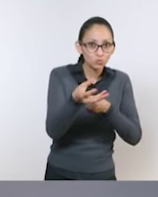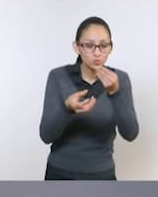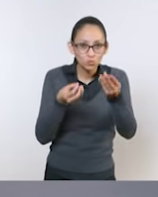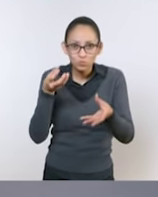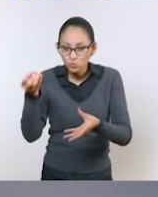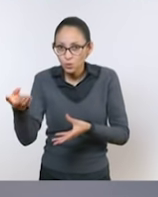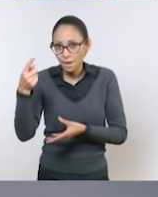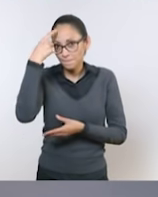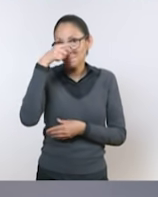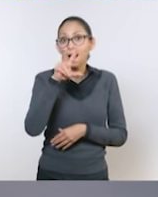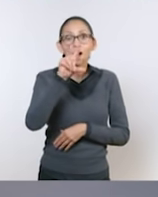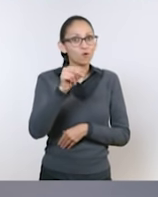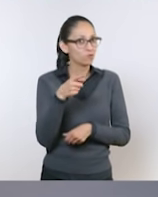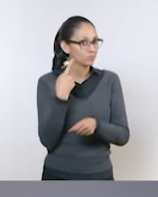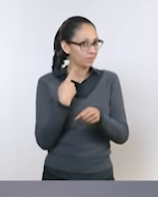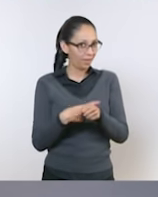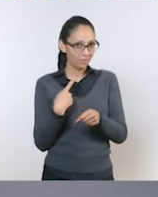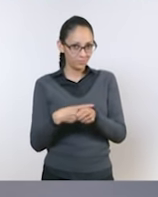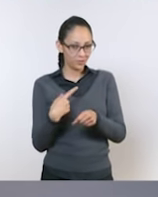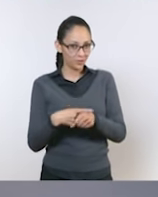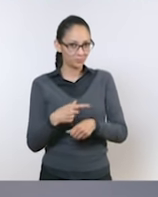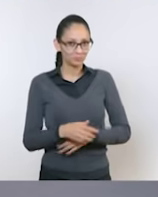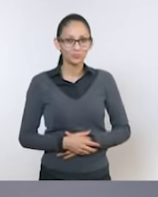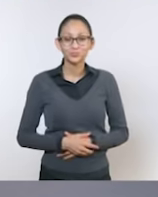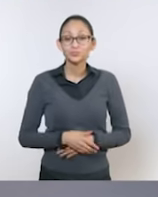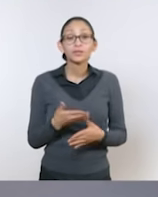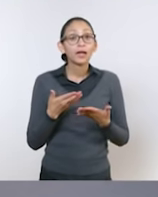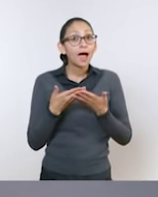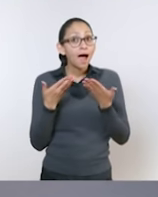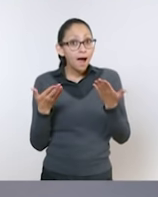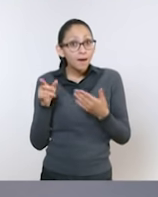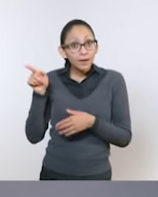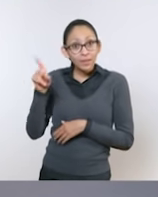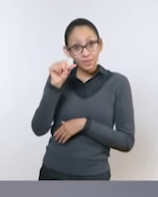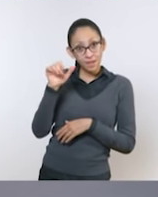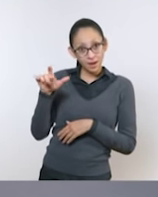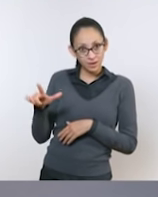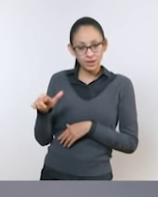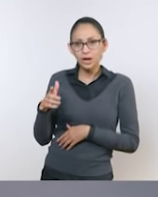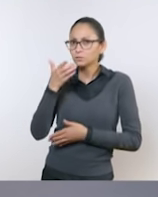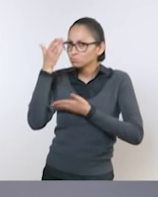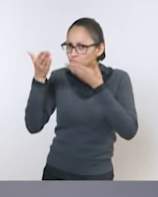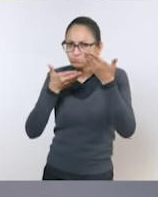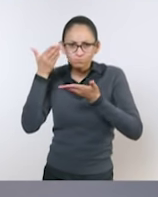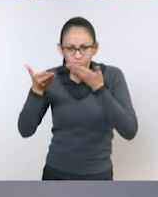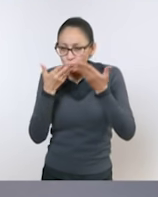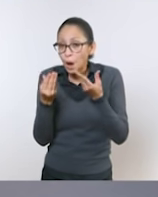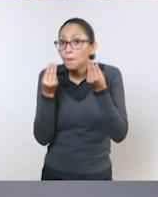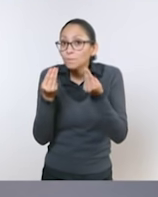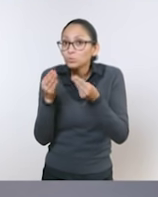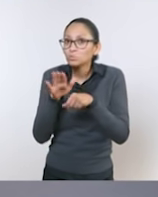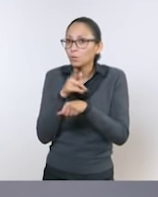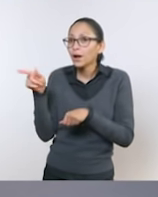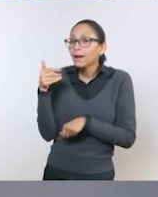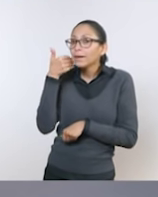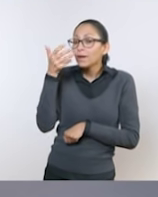darles recomendaciones que deben de tomar para no enfermar. Ahora Daniel estudia mucho porque